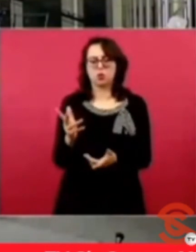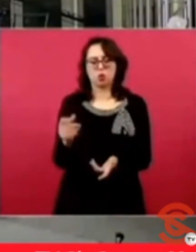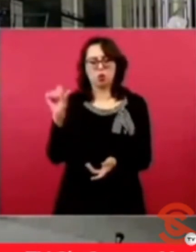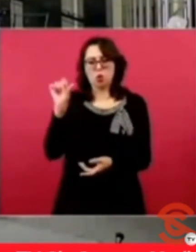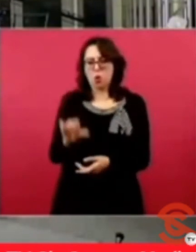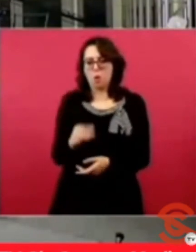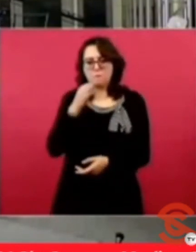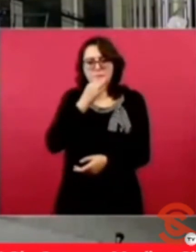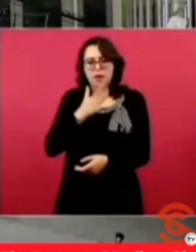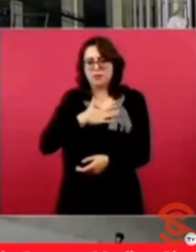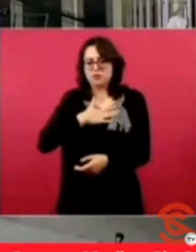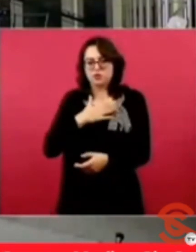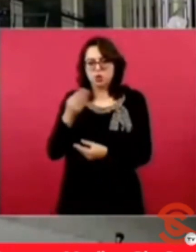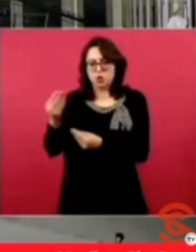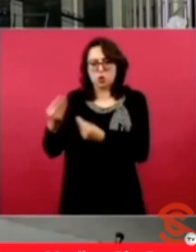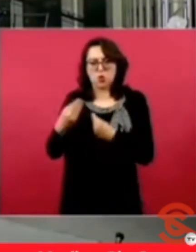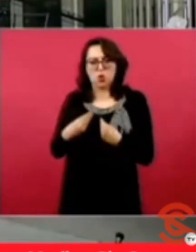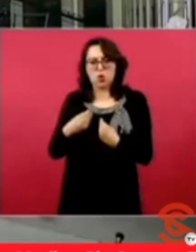dieron.